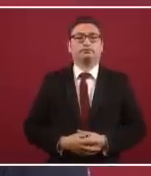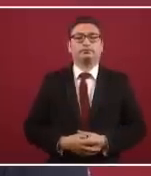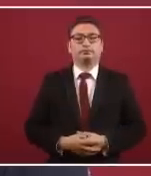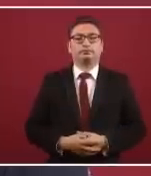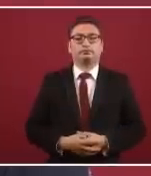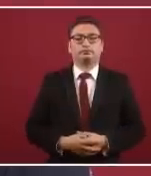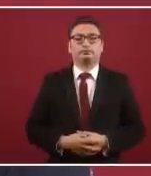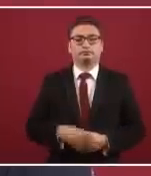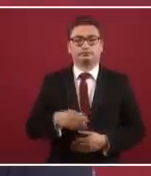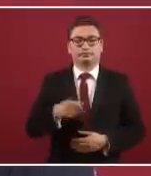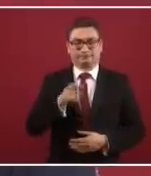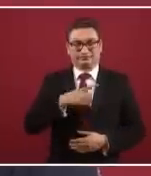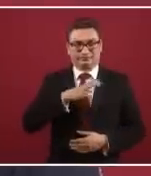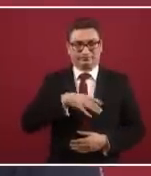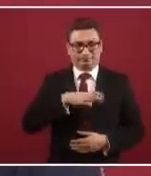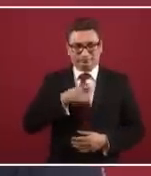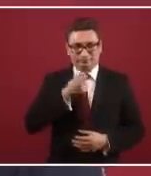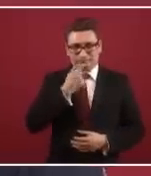para tratar el cáncer,